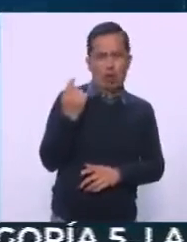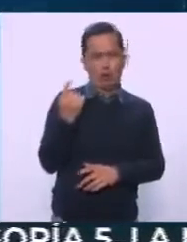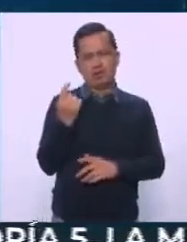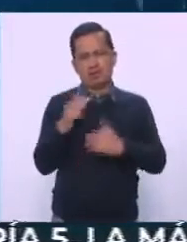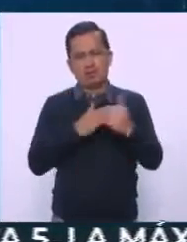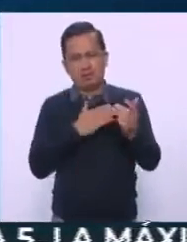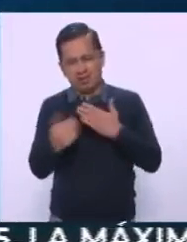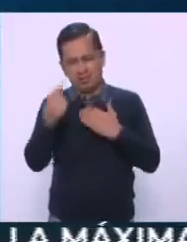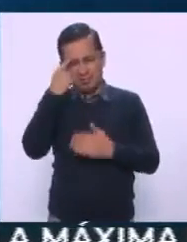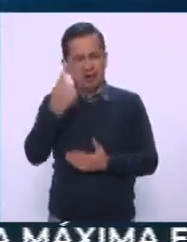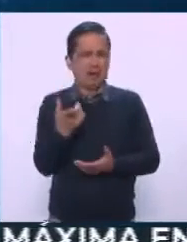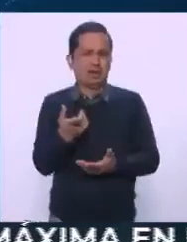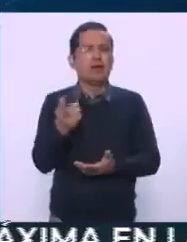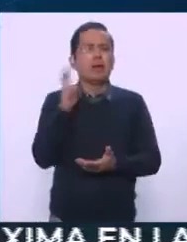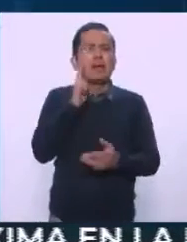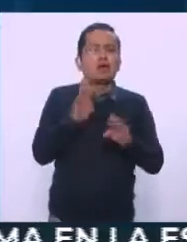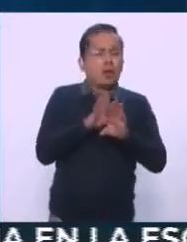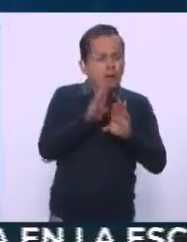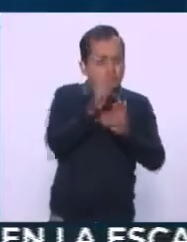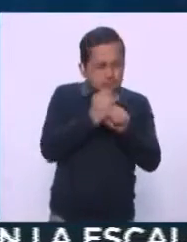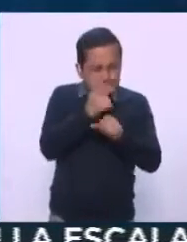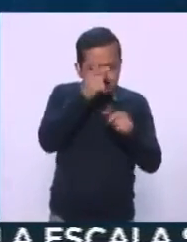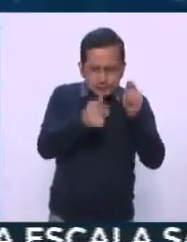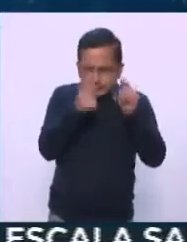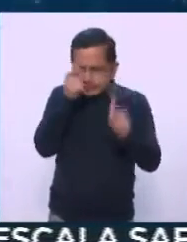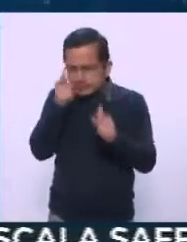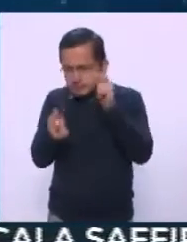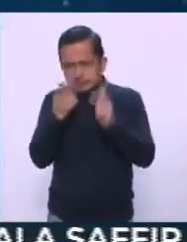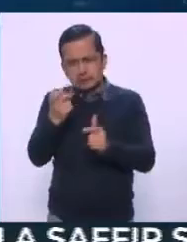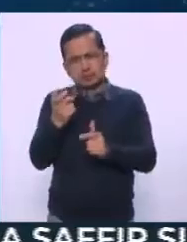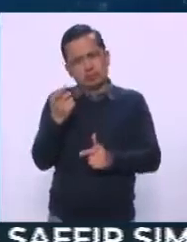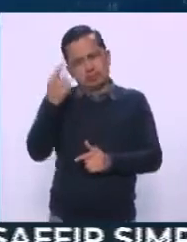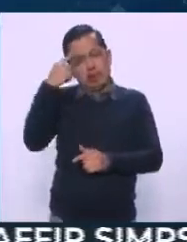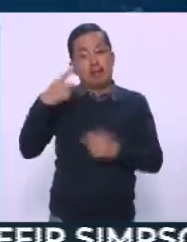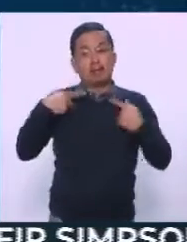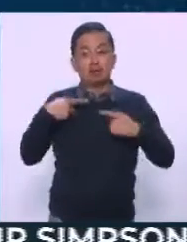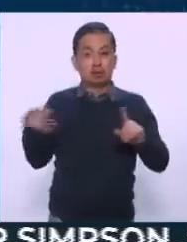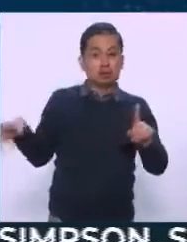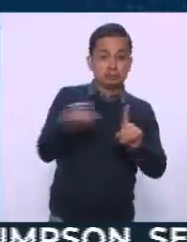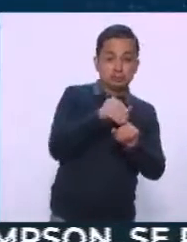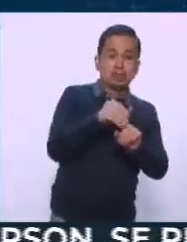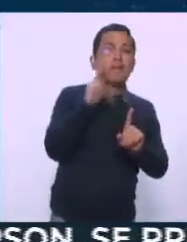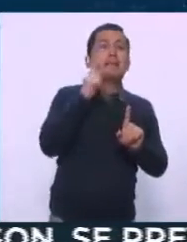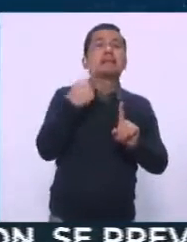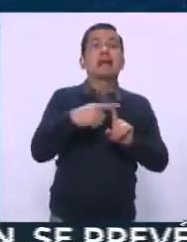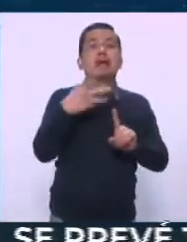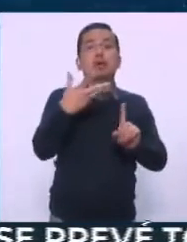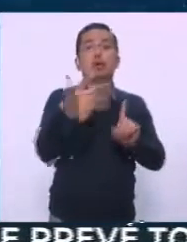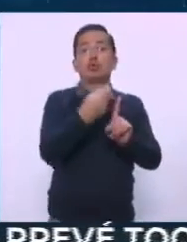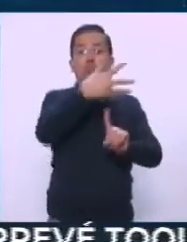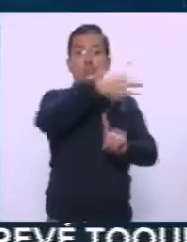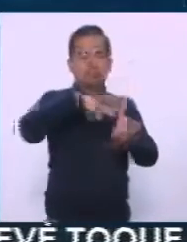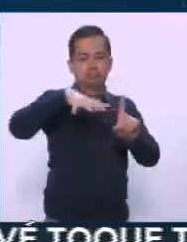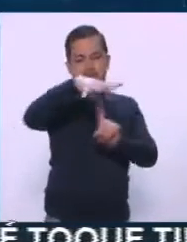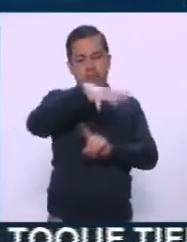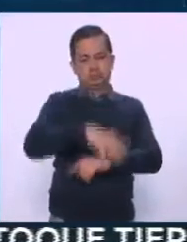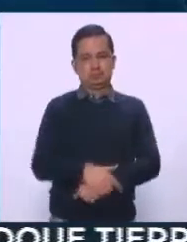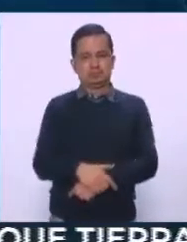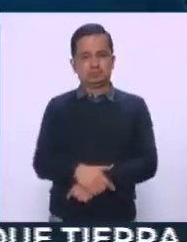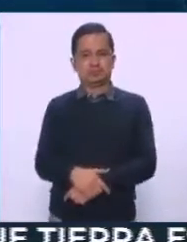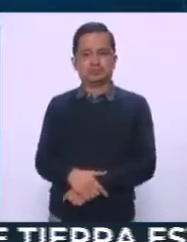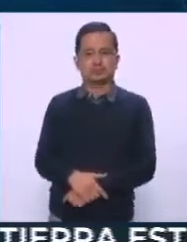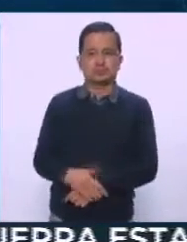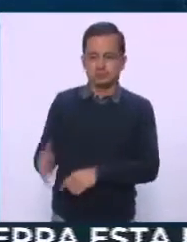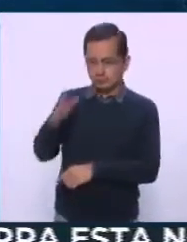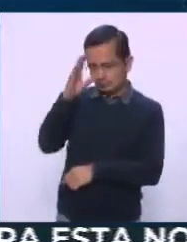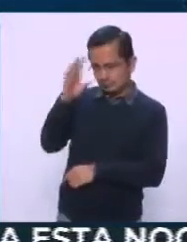pues, poder ahí cruzar posibles casos de contagio en lugares públicos con quienes también estuvieron ahí. Hola Azul, hola